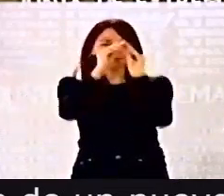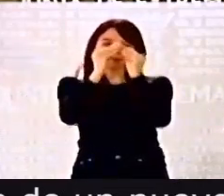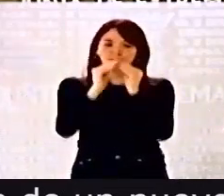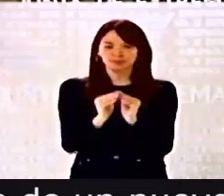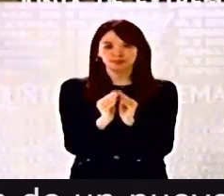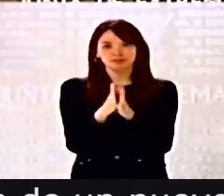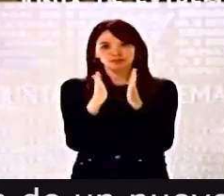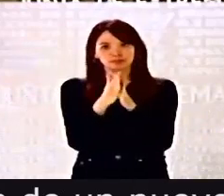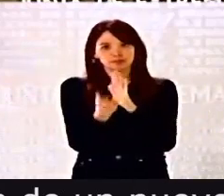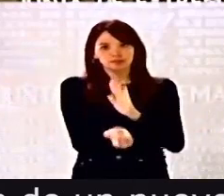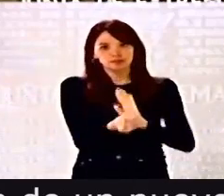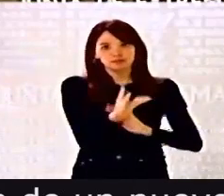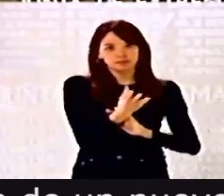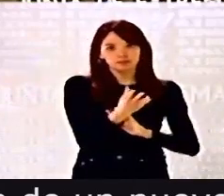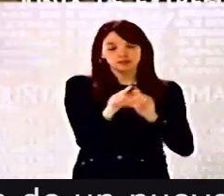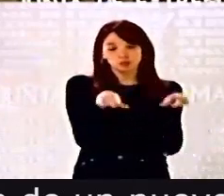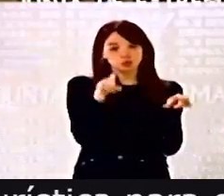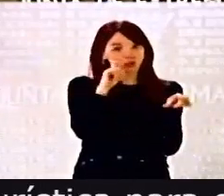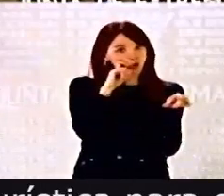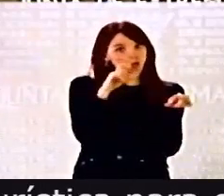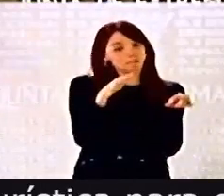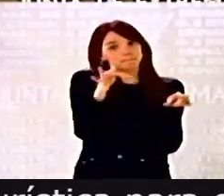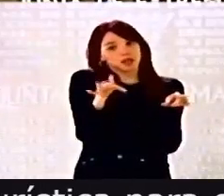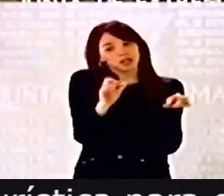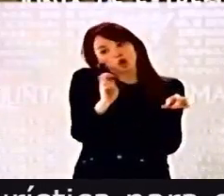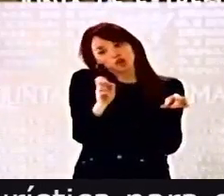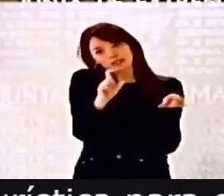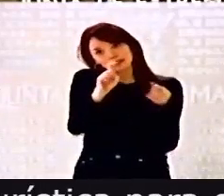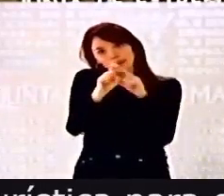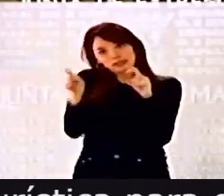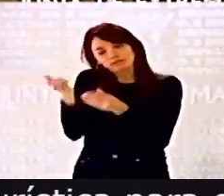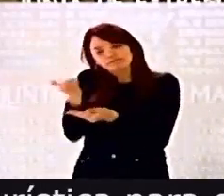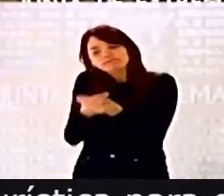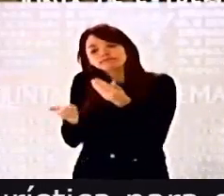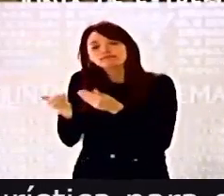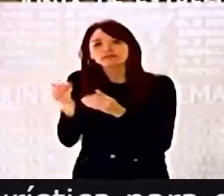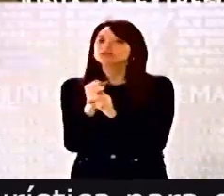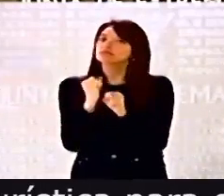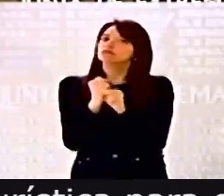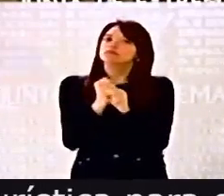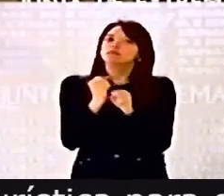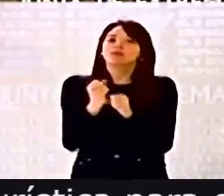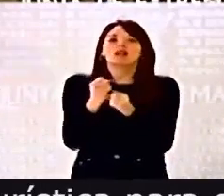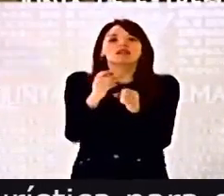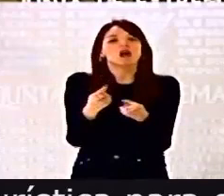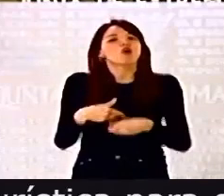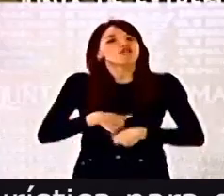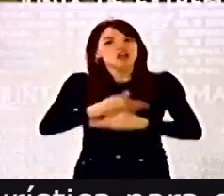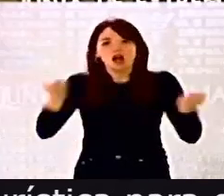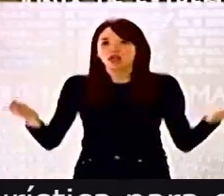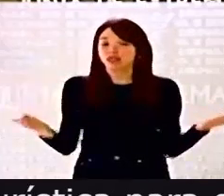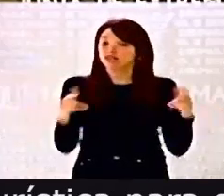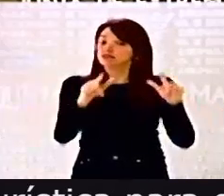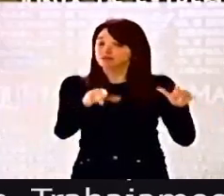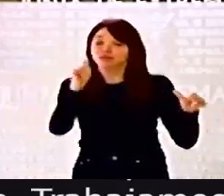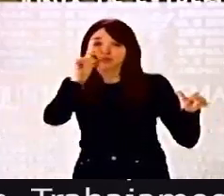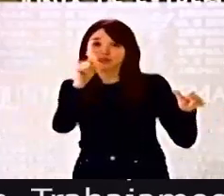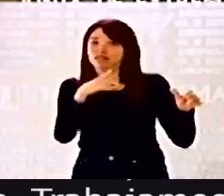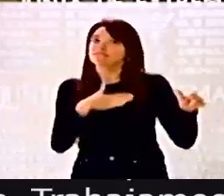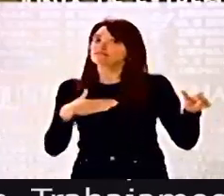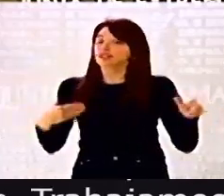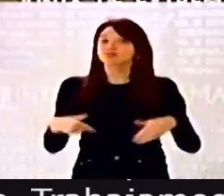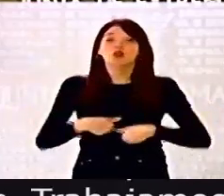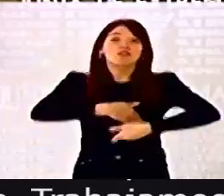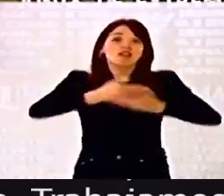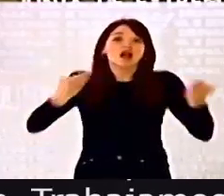sector y otros agentes turísticos. Trabajamos por generar confianza. El sector del turismo necesita generar esa